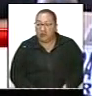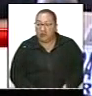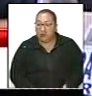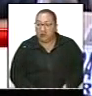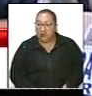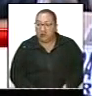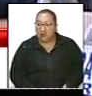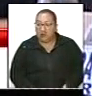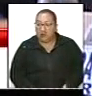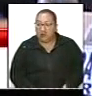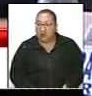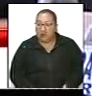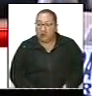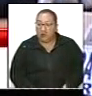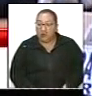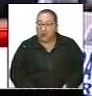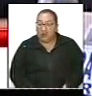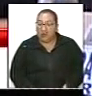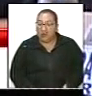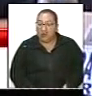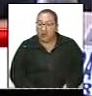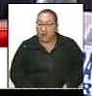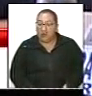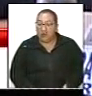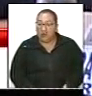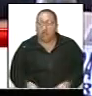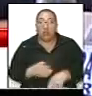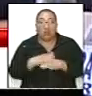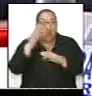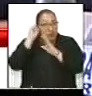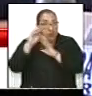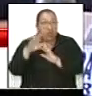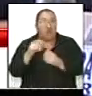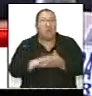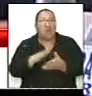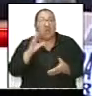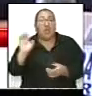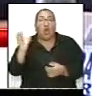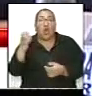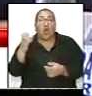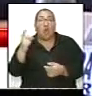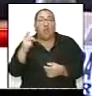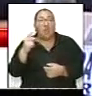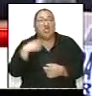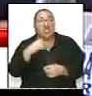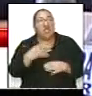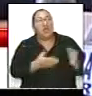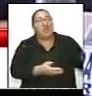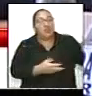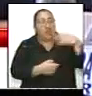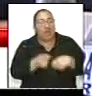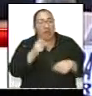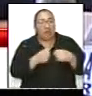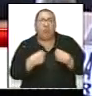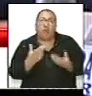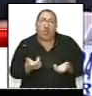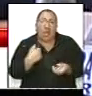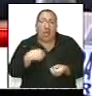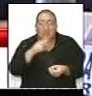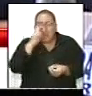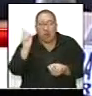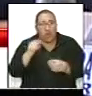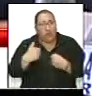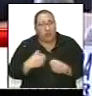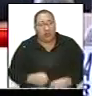viene básicamente de Chile, en el tema de la construcción y la minería de Colombia. Entonces, ¿por qué no la SUNEDU asume ese rol? El Estado no